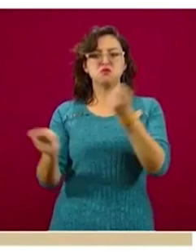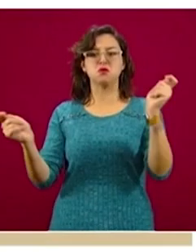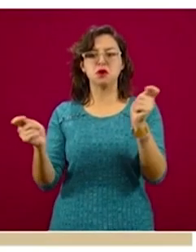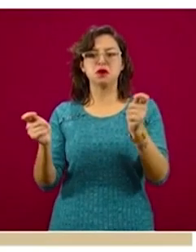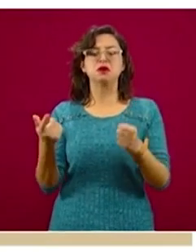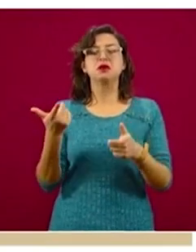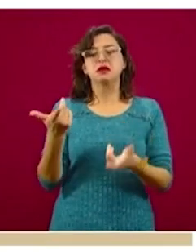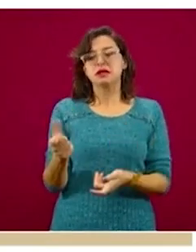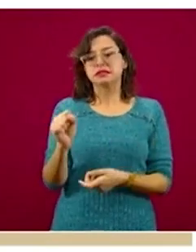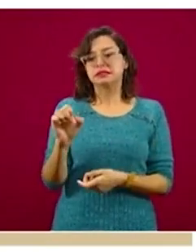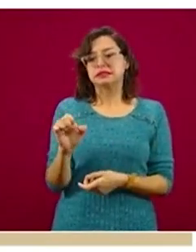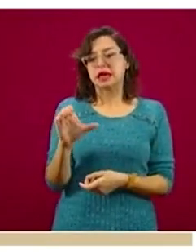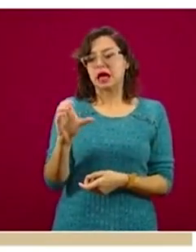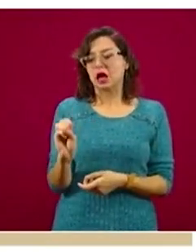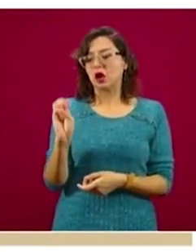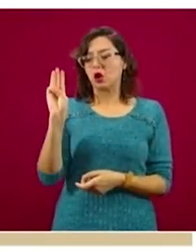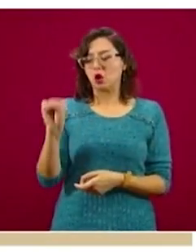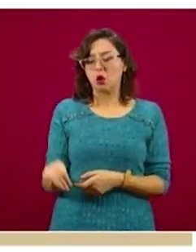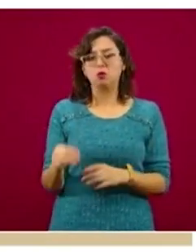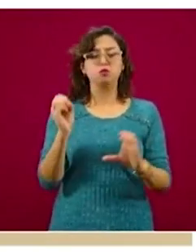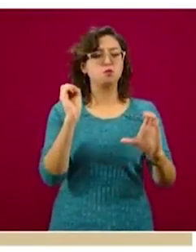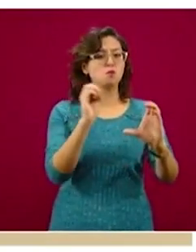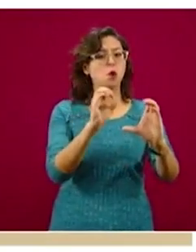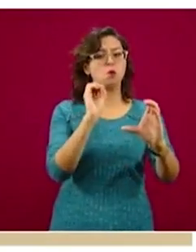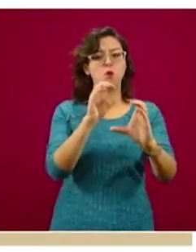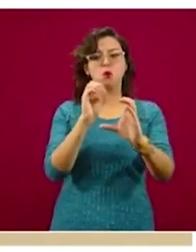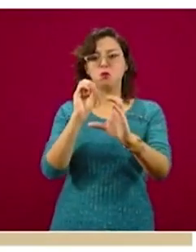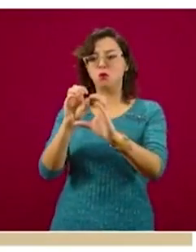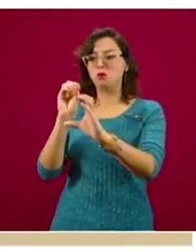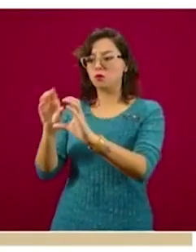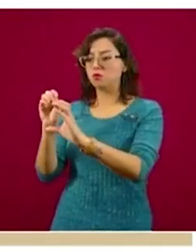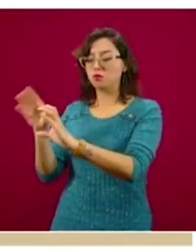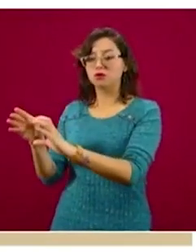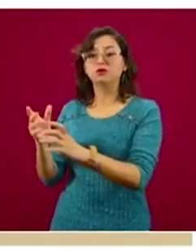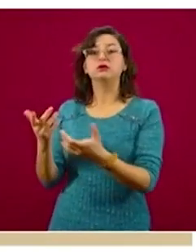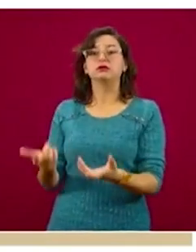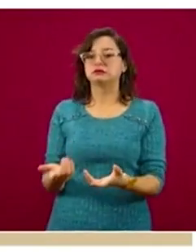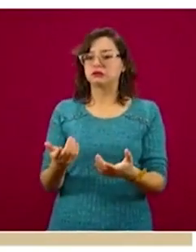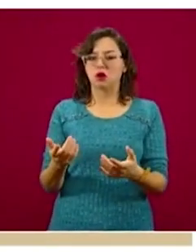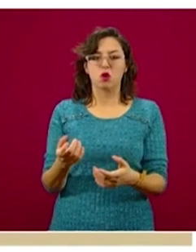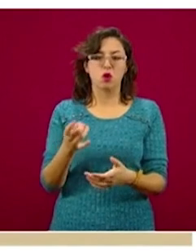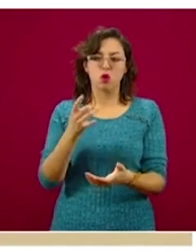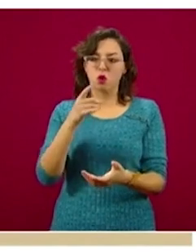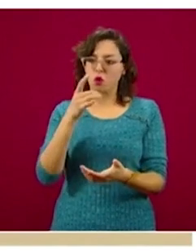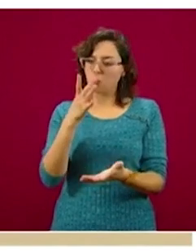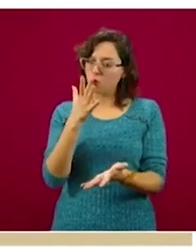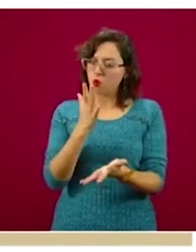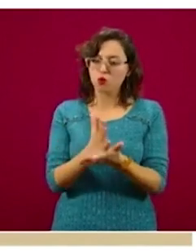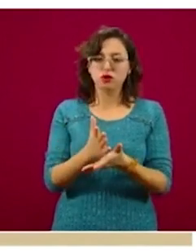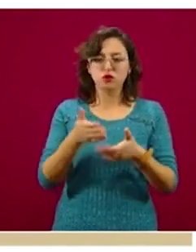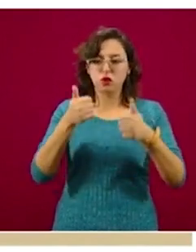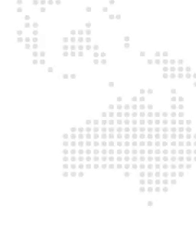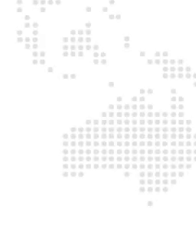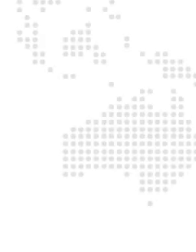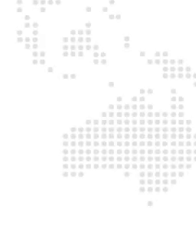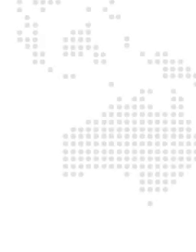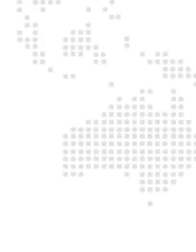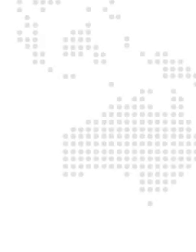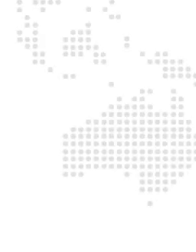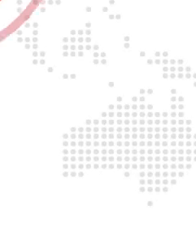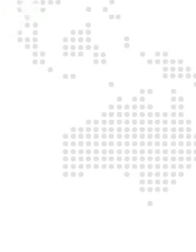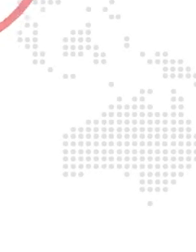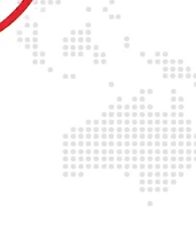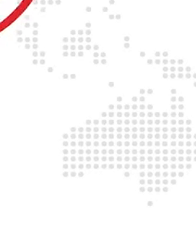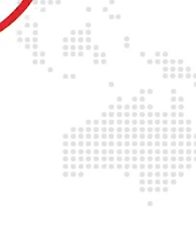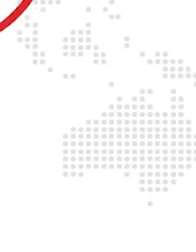secretaría de economía a través de una plataforma que se creó ex profeso para esto del seguro social ahí está en la media